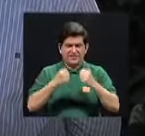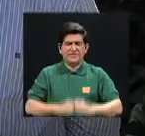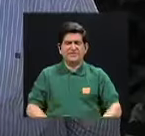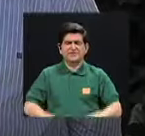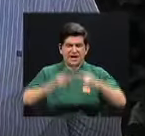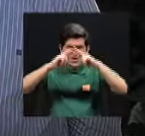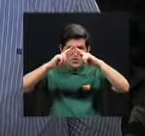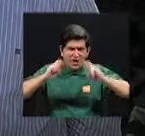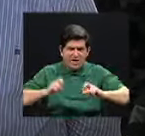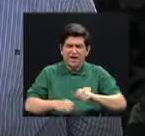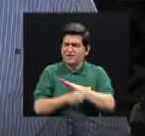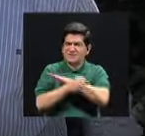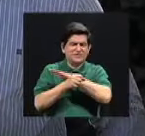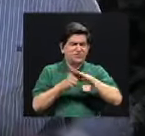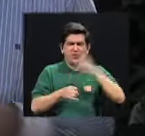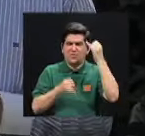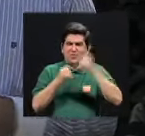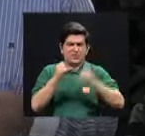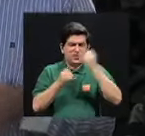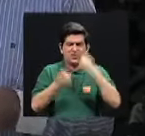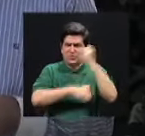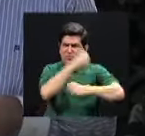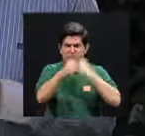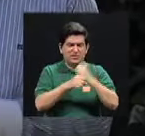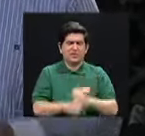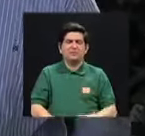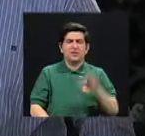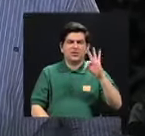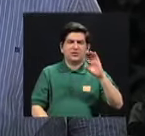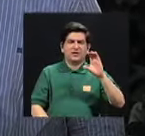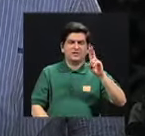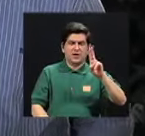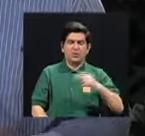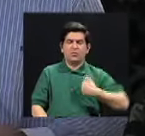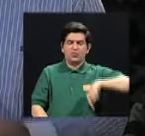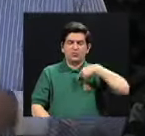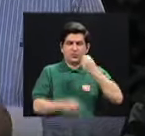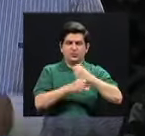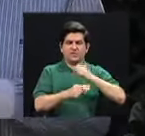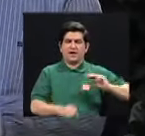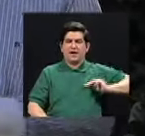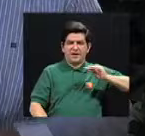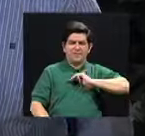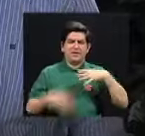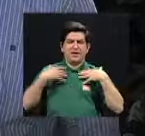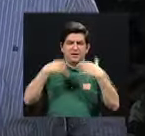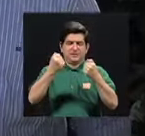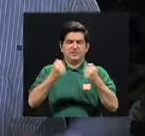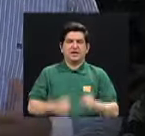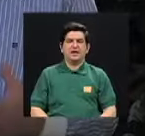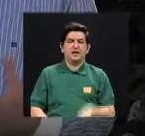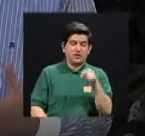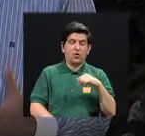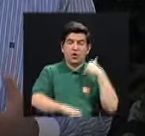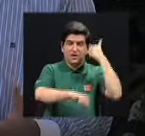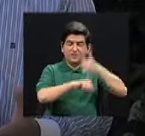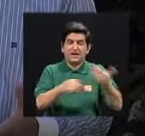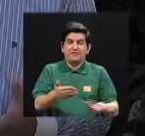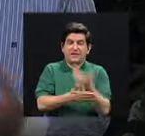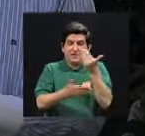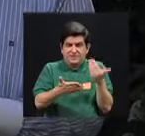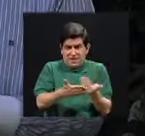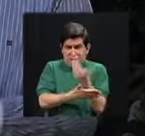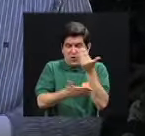en los últimos años. Por lo tanto, esto motivó a que desde el TCU trabajáramos con el Ministerio de Salud en la formulación de los nuevos o de